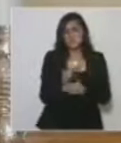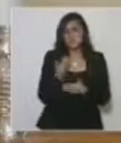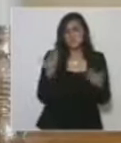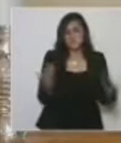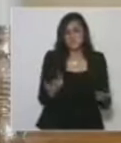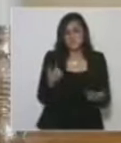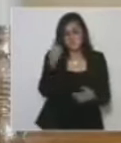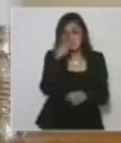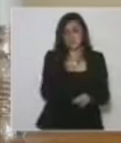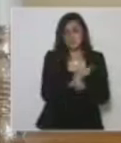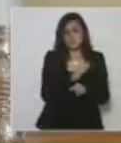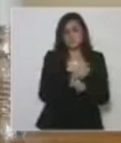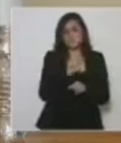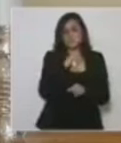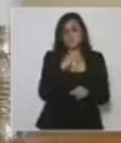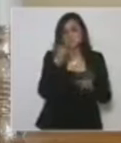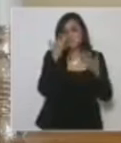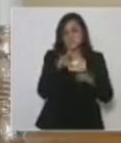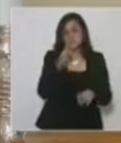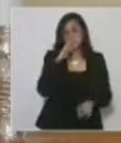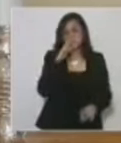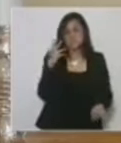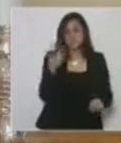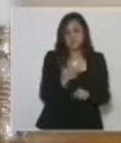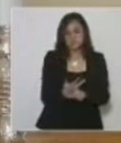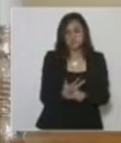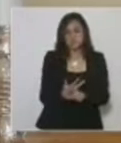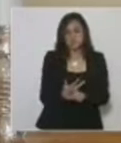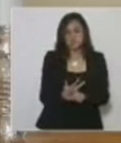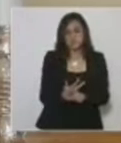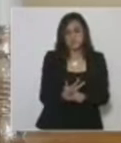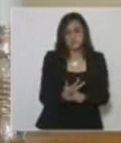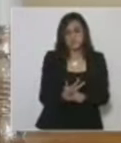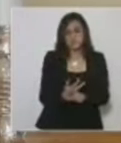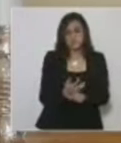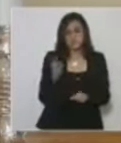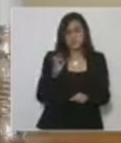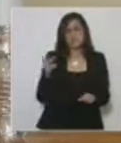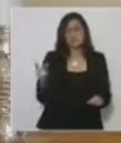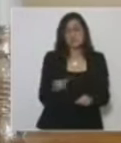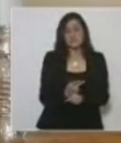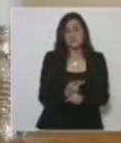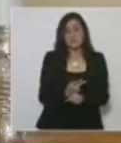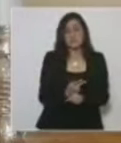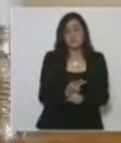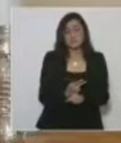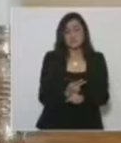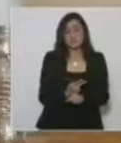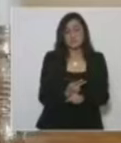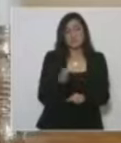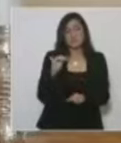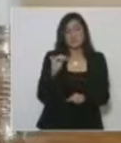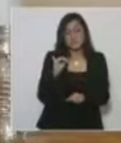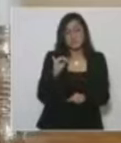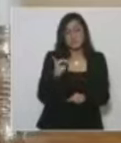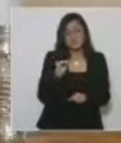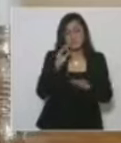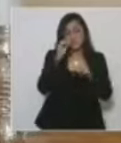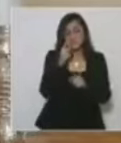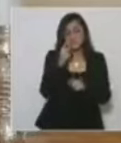empezar a deslindar responsabilidades en hechos que sí son constitutivos de